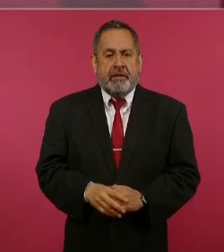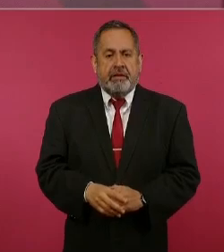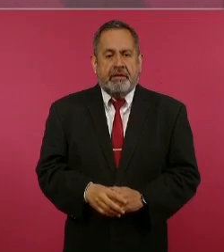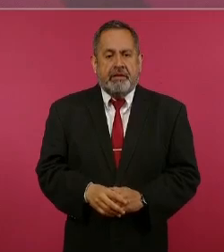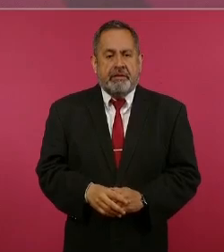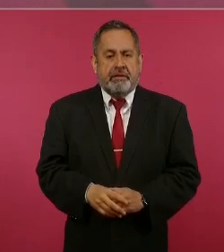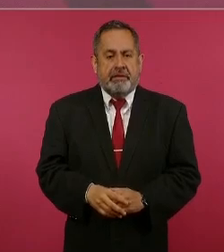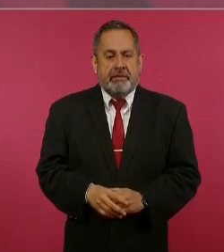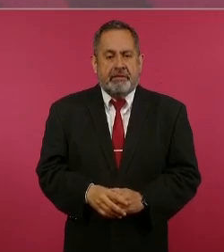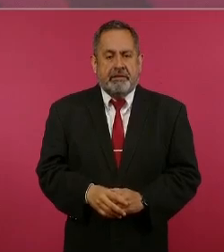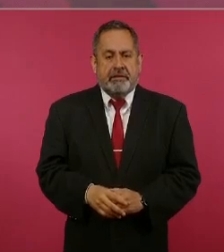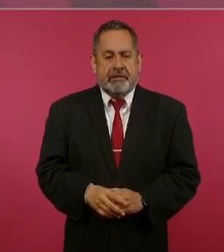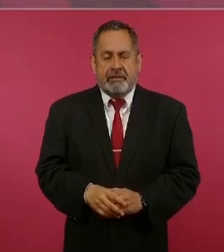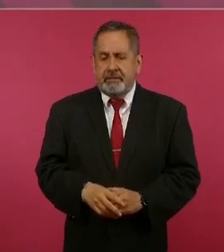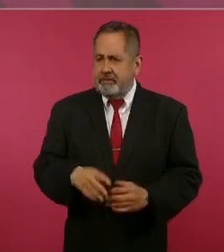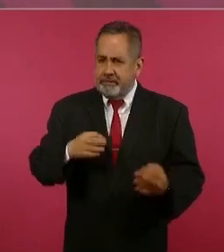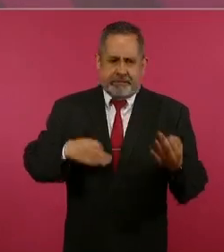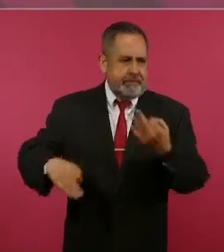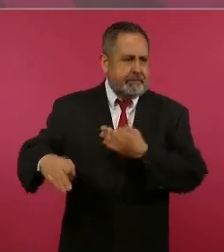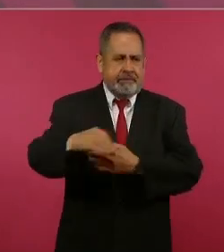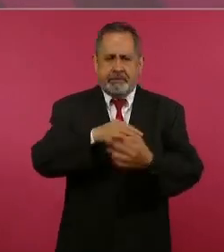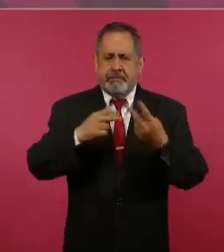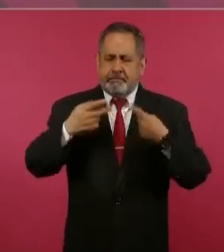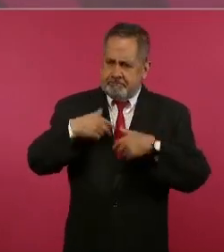para todo el pueblo,